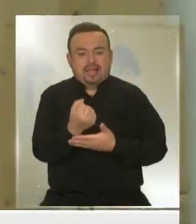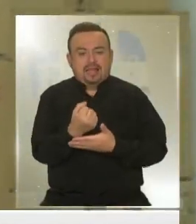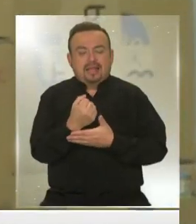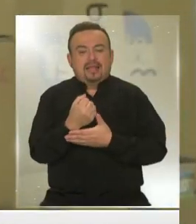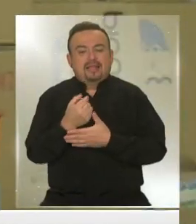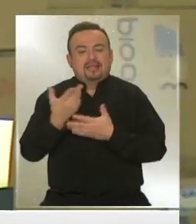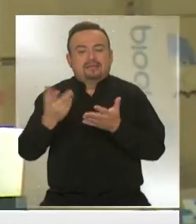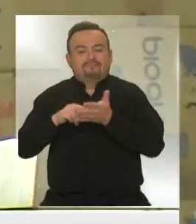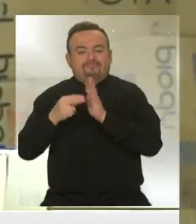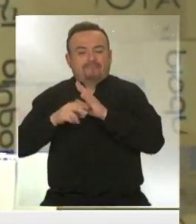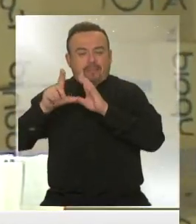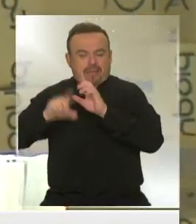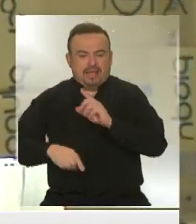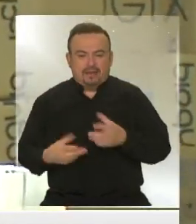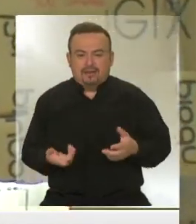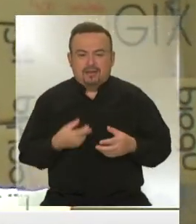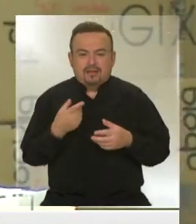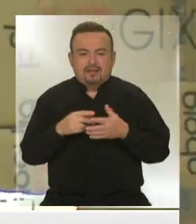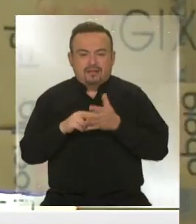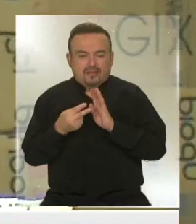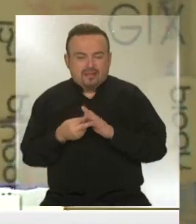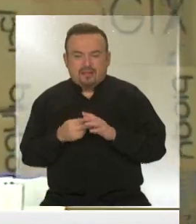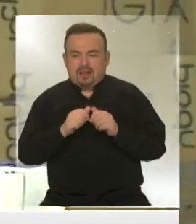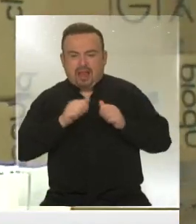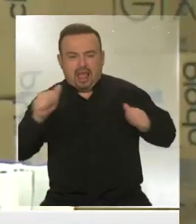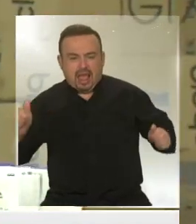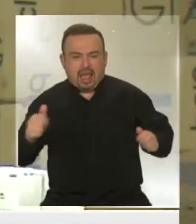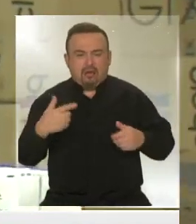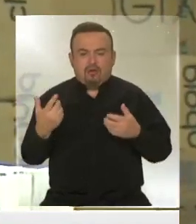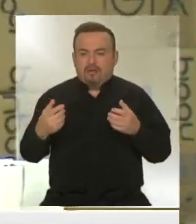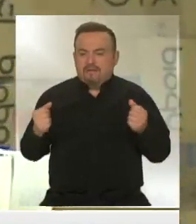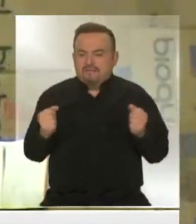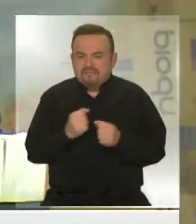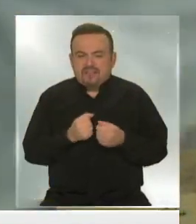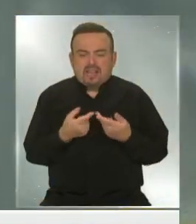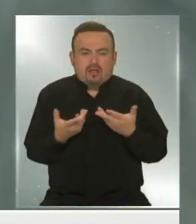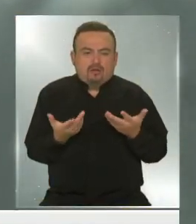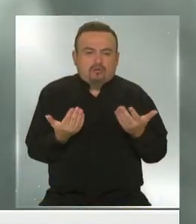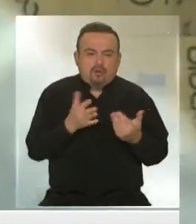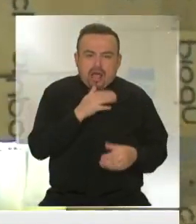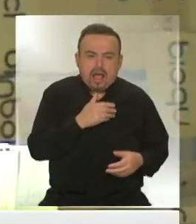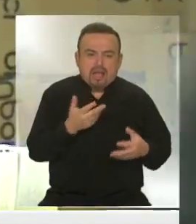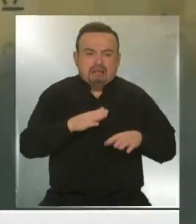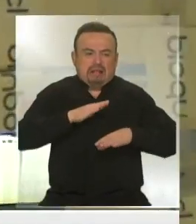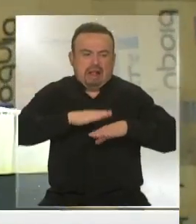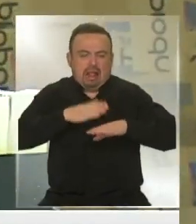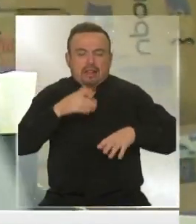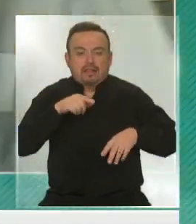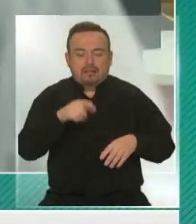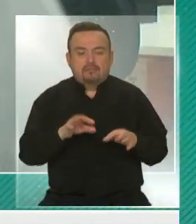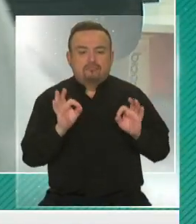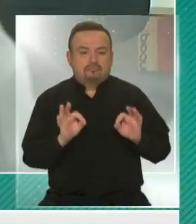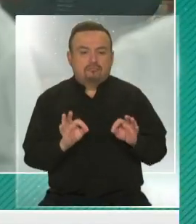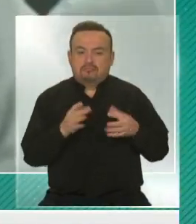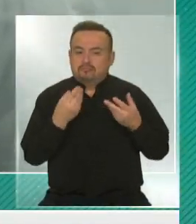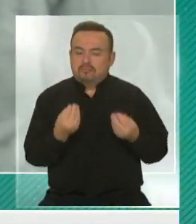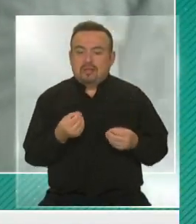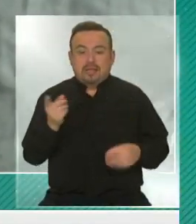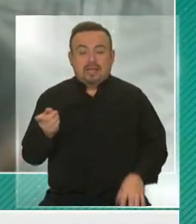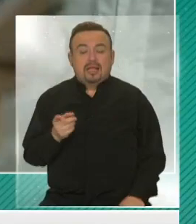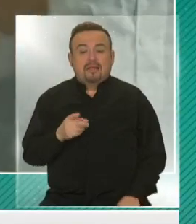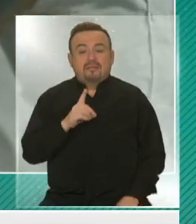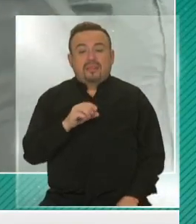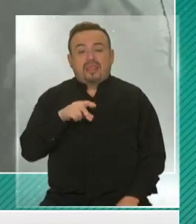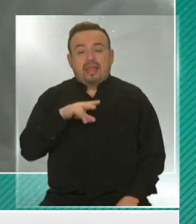quitando de en medio toda esa dificultad logística y facilitando la gestión. Perfecto. Daniela Mendoza, entonces gerente general